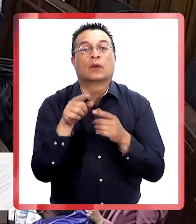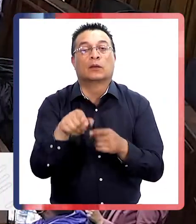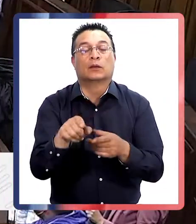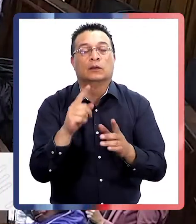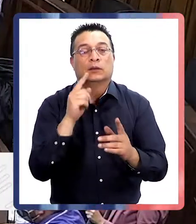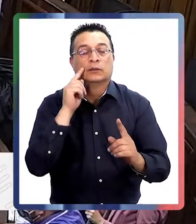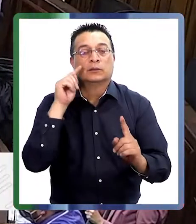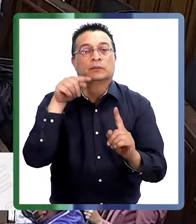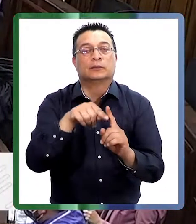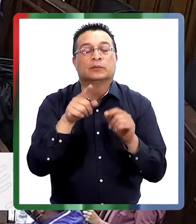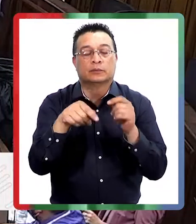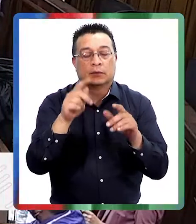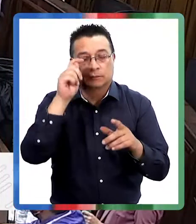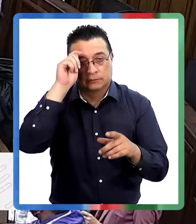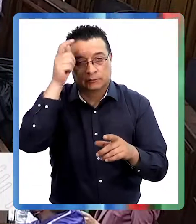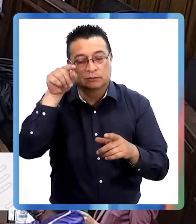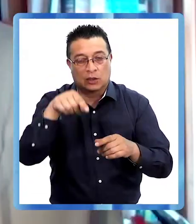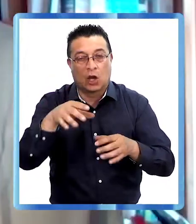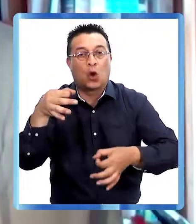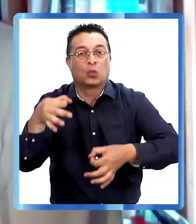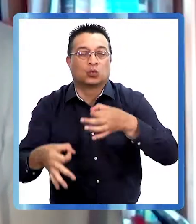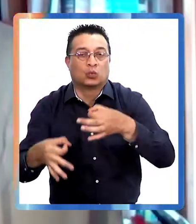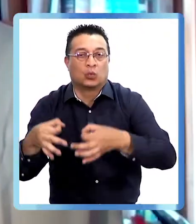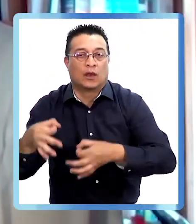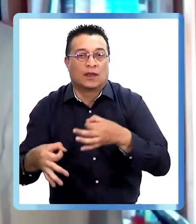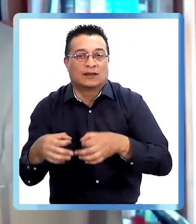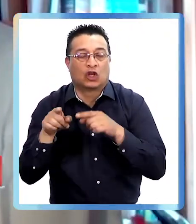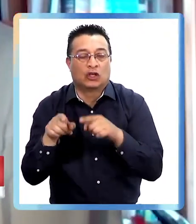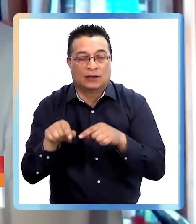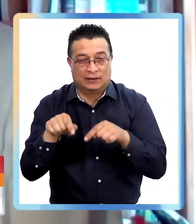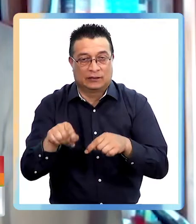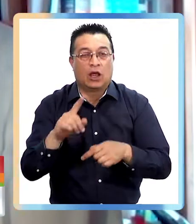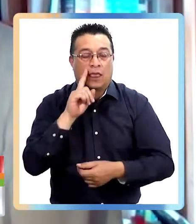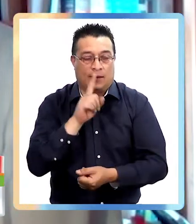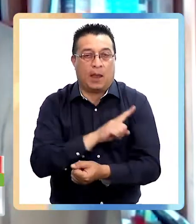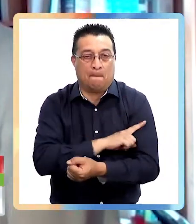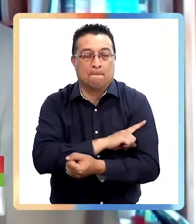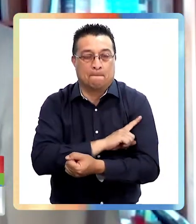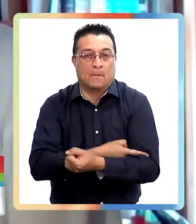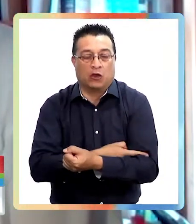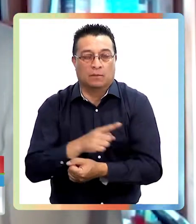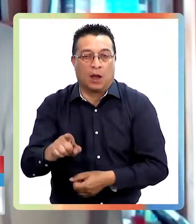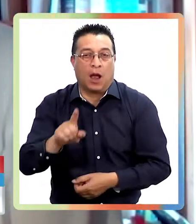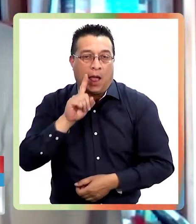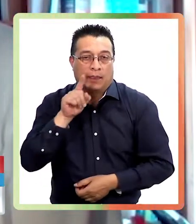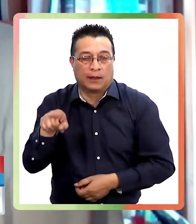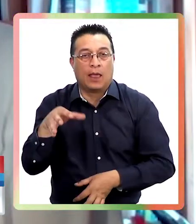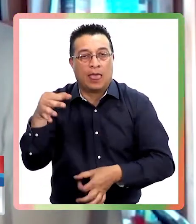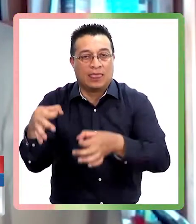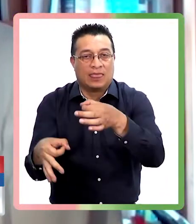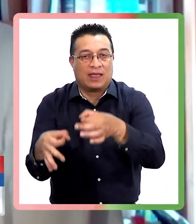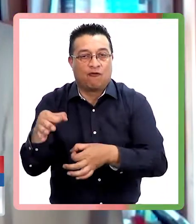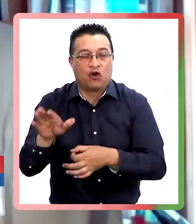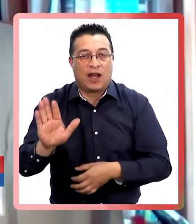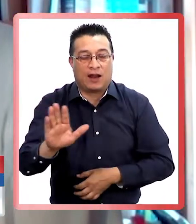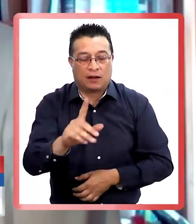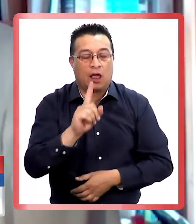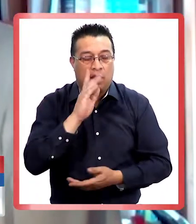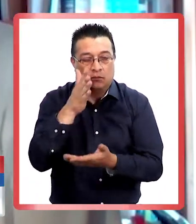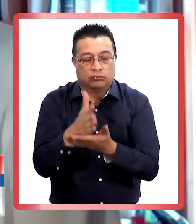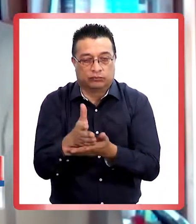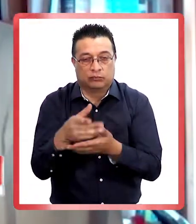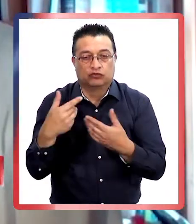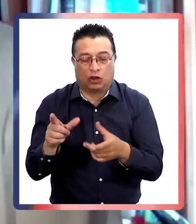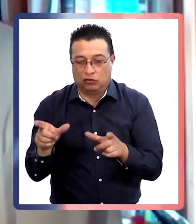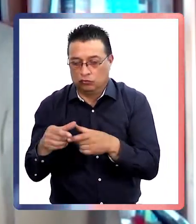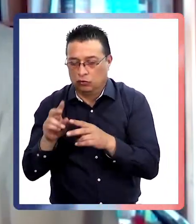la referencia a la idea de jurisdicción, ¿no? Que es esta facultad que tienen los tribunales que han sido definidos o